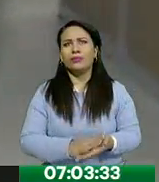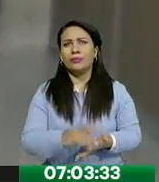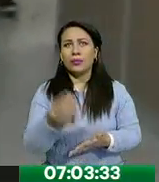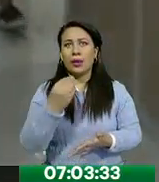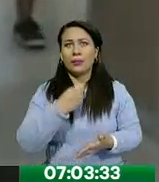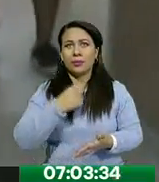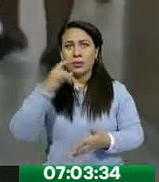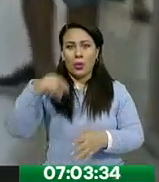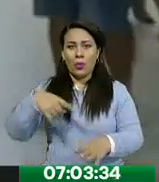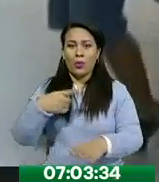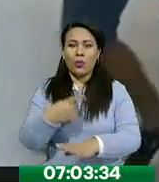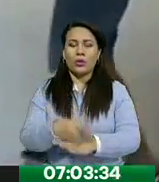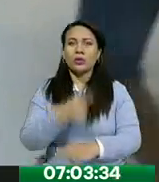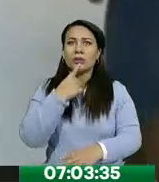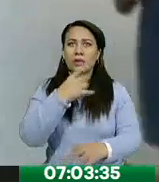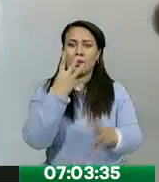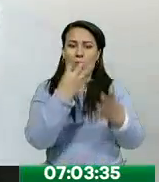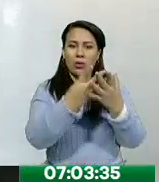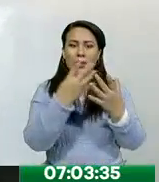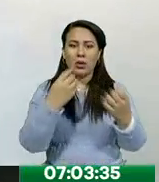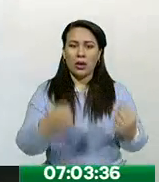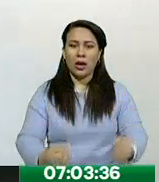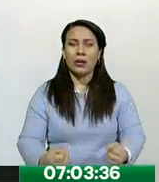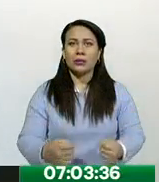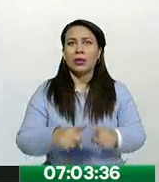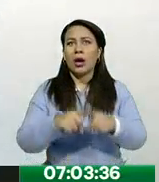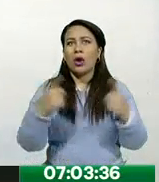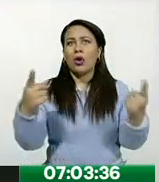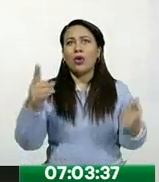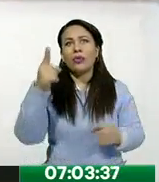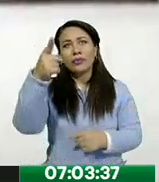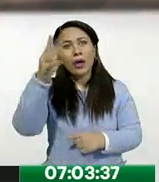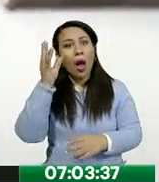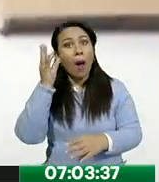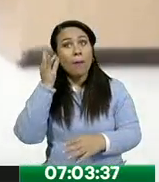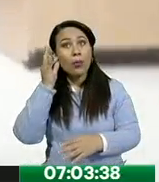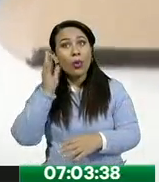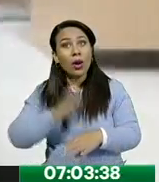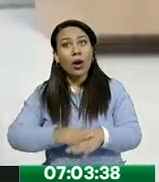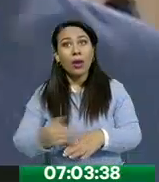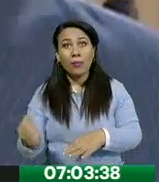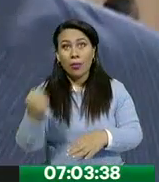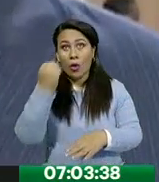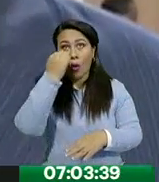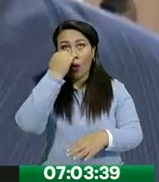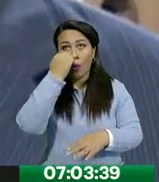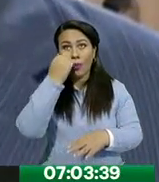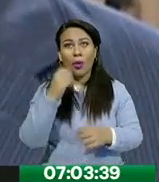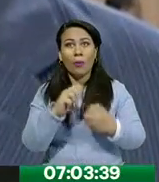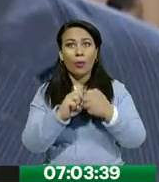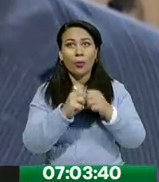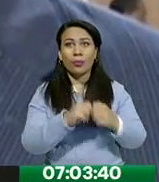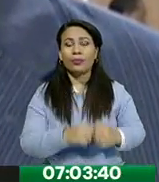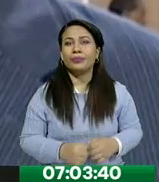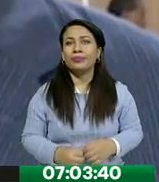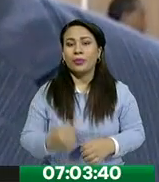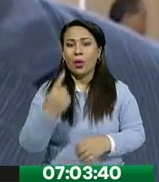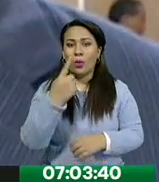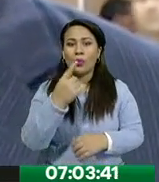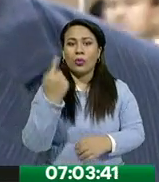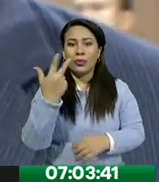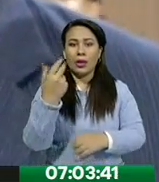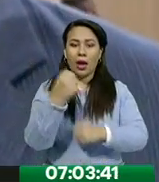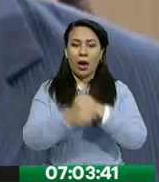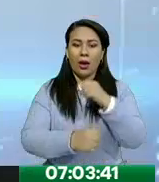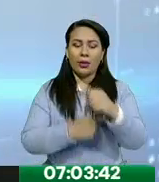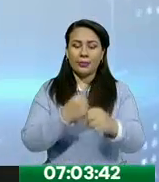de cargos, se dictó prisión preventiva en contra de la acusada por el delito de lesiones, cuya sanción es de 1 a 3 años de pena privativa